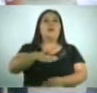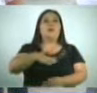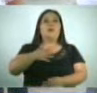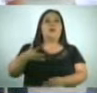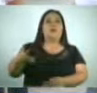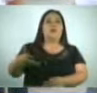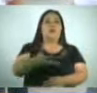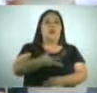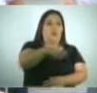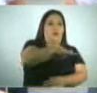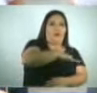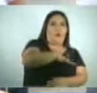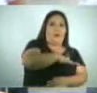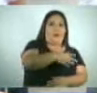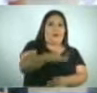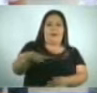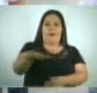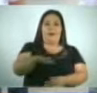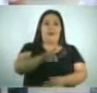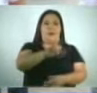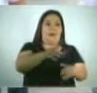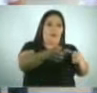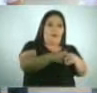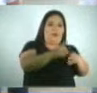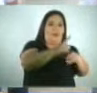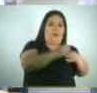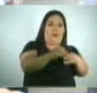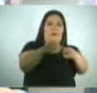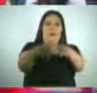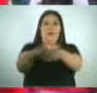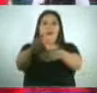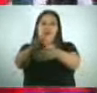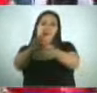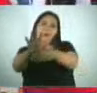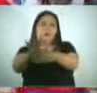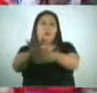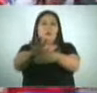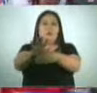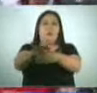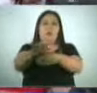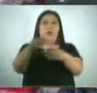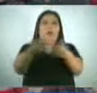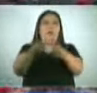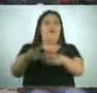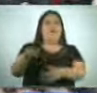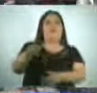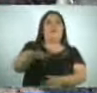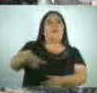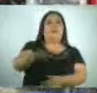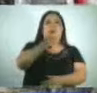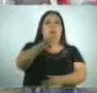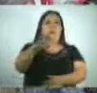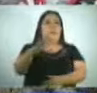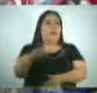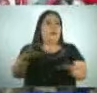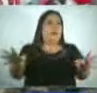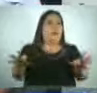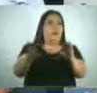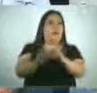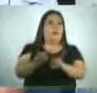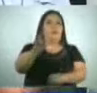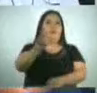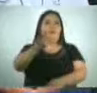socorro tenemos alrededor de 10 a 15 personas en cada uno de ellos. Si son 20 puestos, estamos hablando de entre 200 a 250